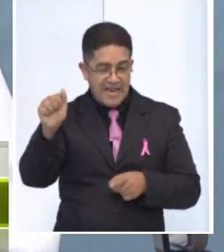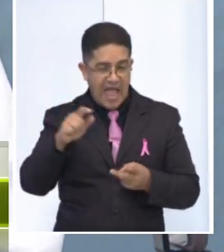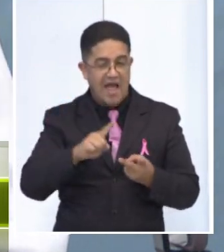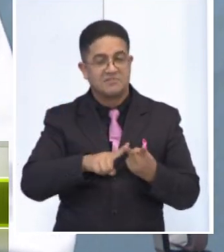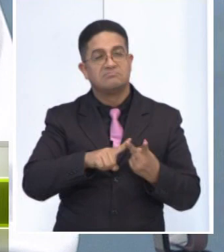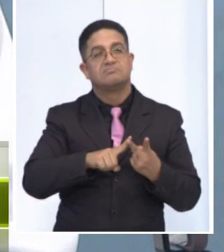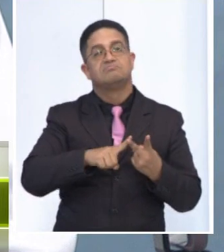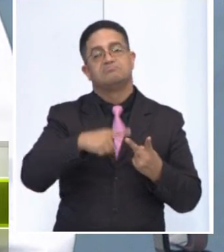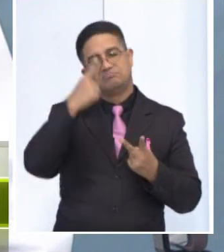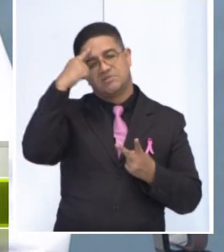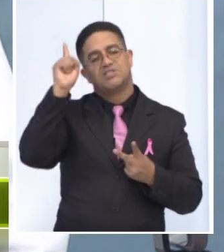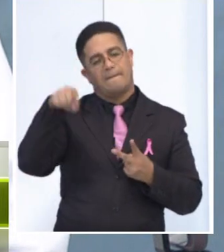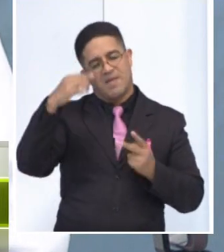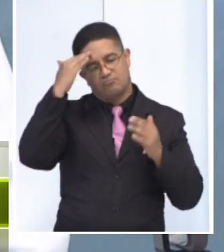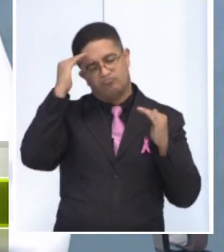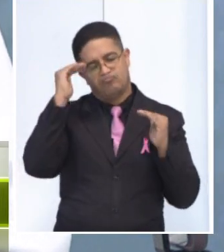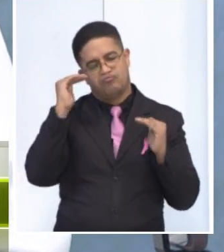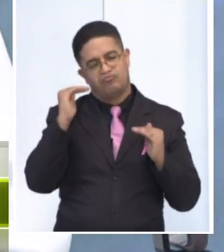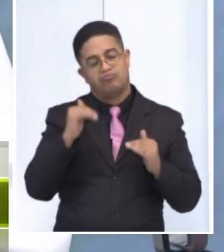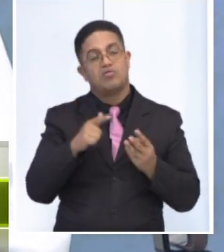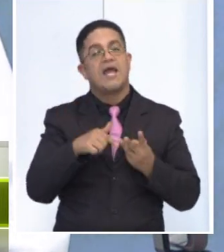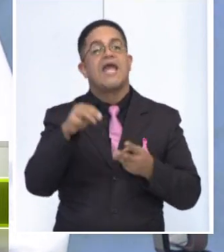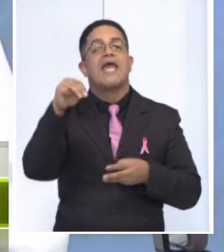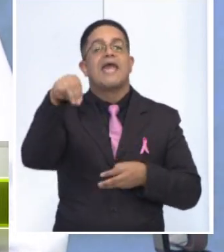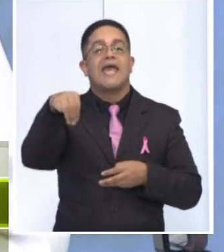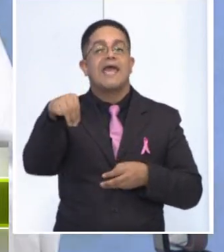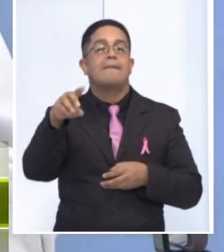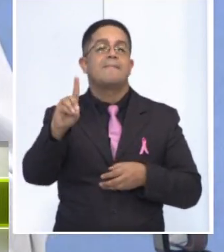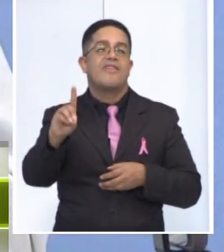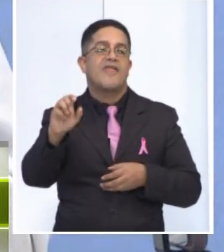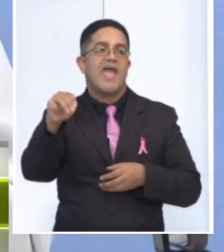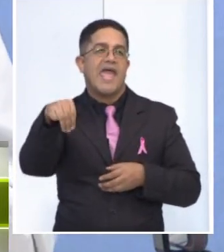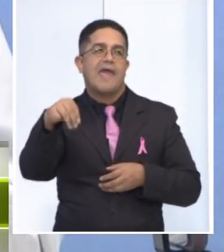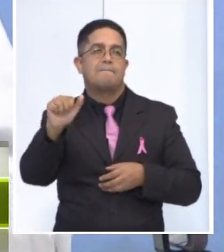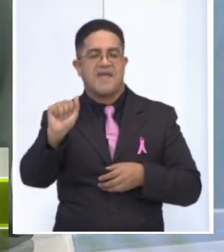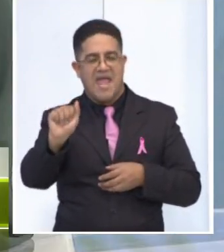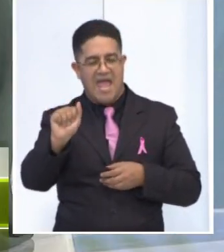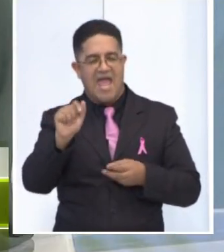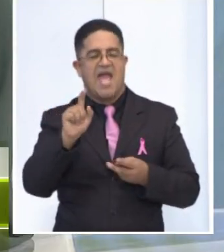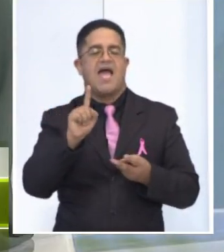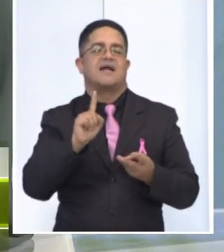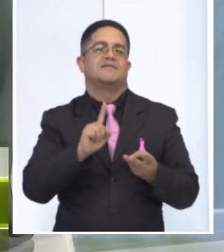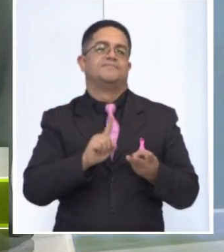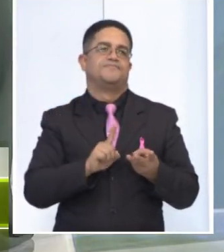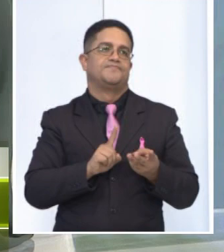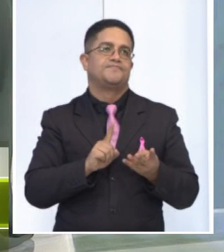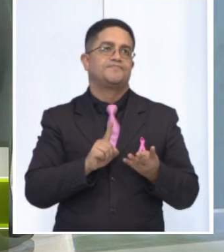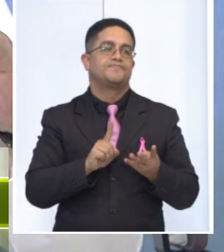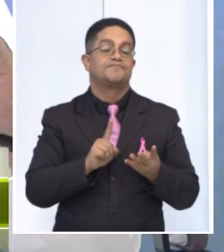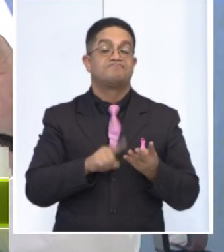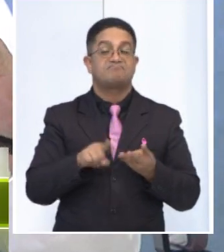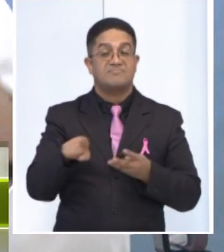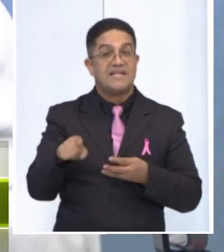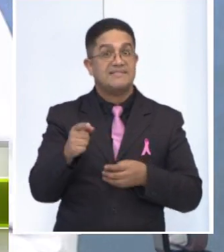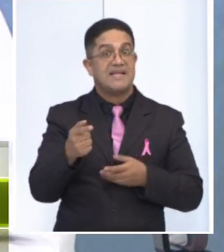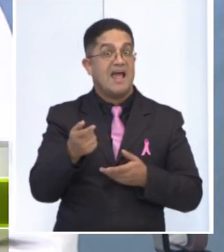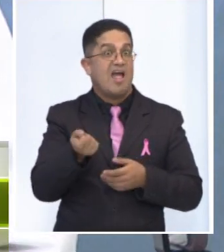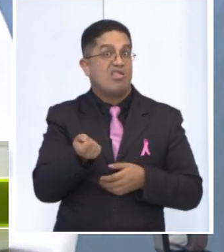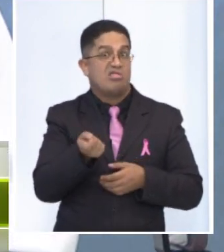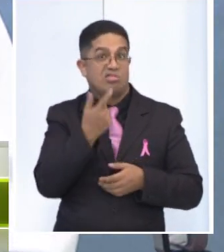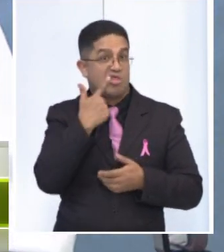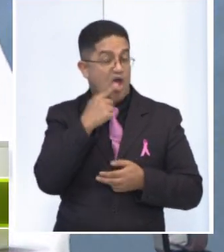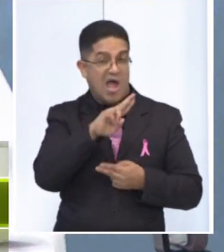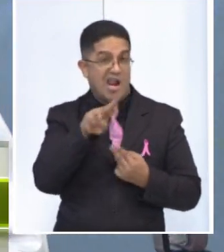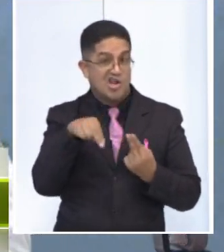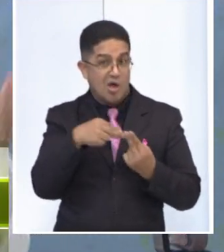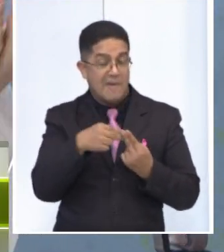anestésicos como ketamina, MDMA, por ejemplo. Y las combinaciones letales, porque están haciendo que cuando ya esta droga no les hace efecto, escalan a